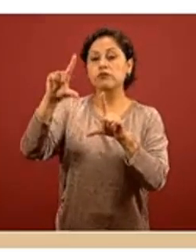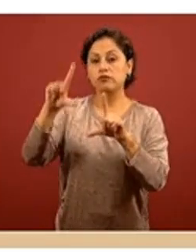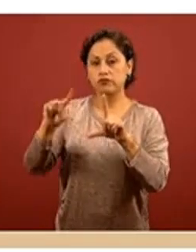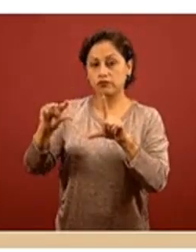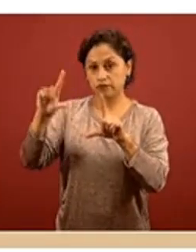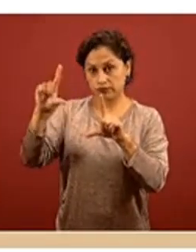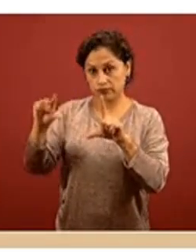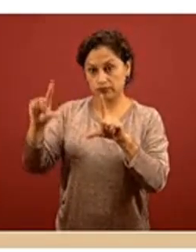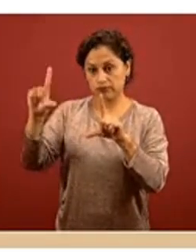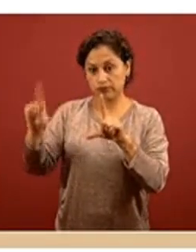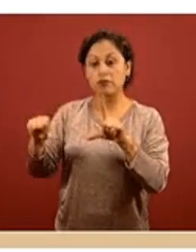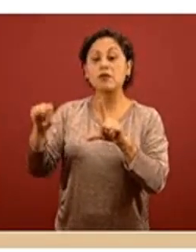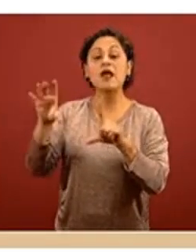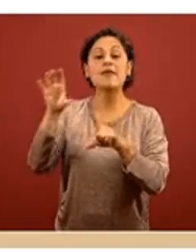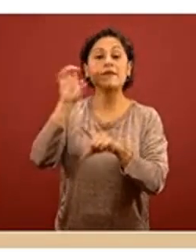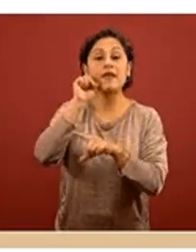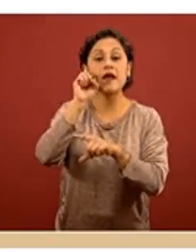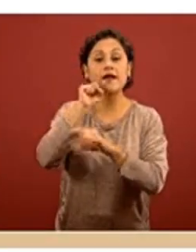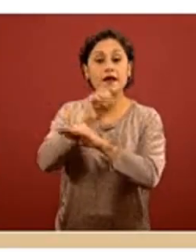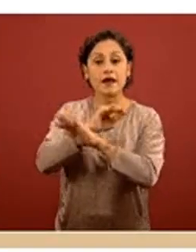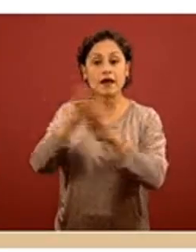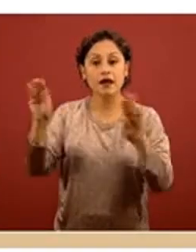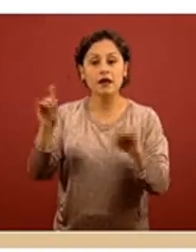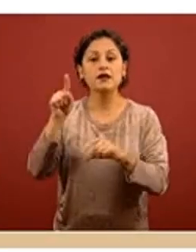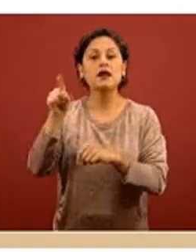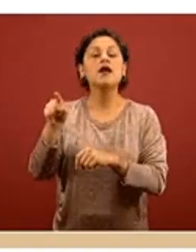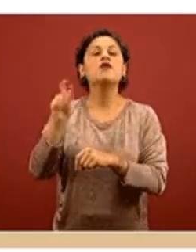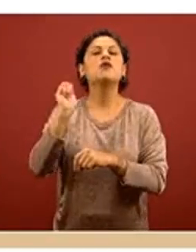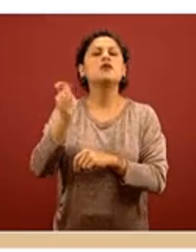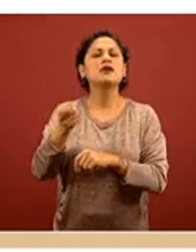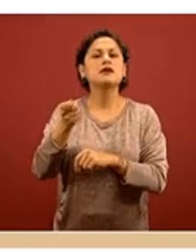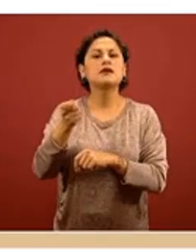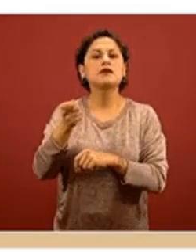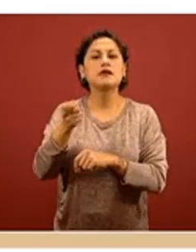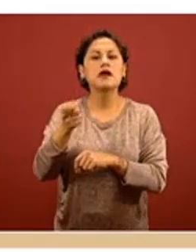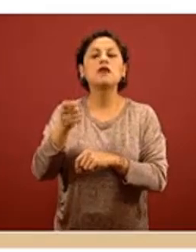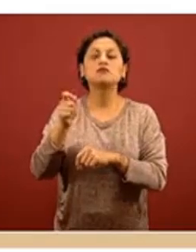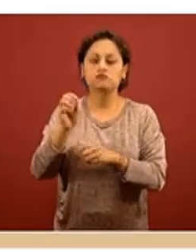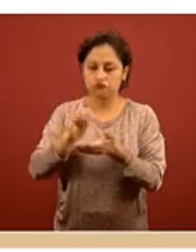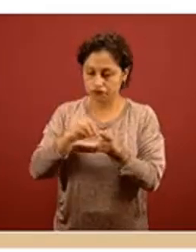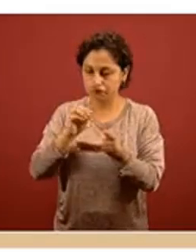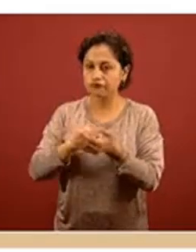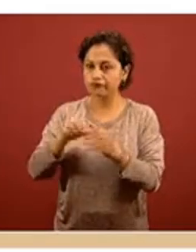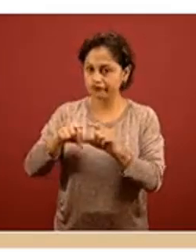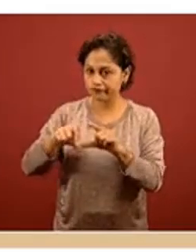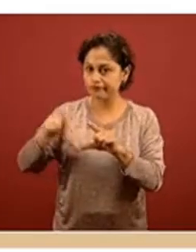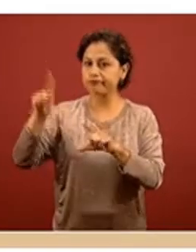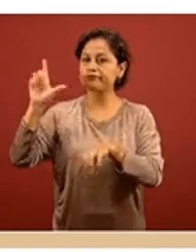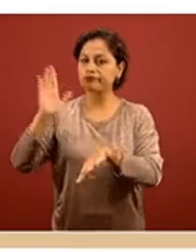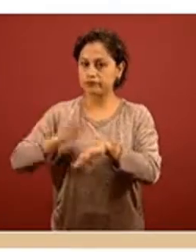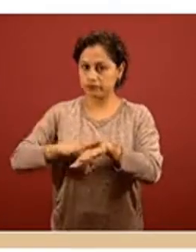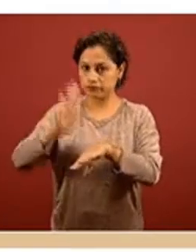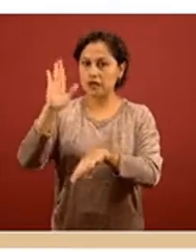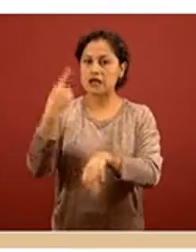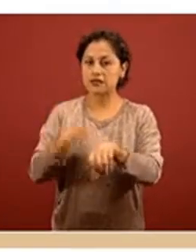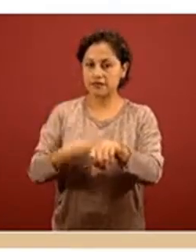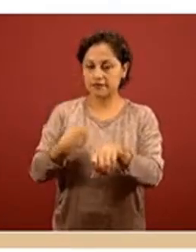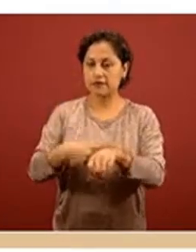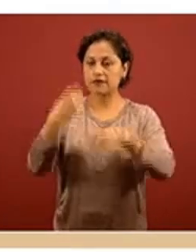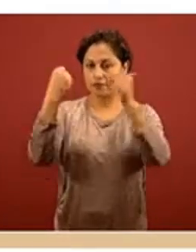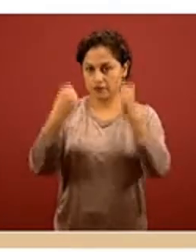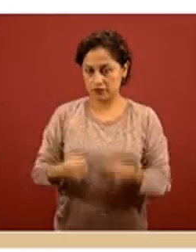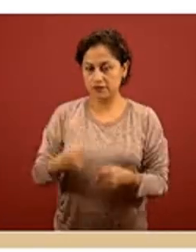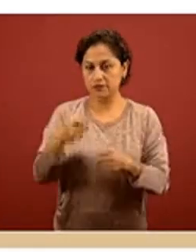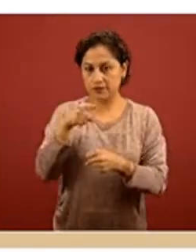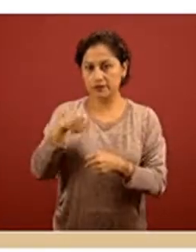estos casos naranjas claros, la tendencia todavía se mantendría ascendente, lo cual es factible en base a lo que vamos a ver